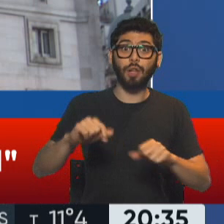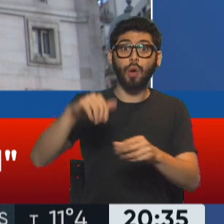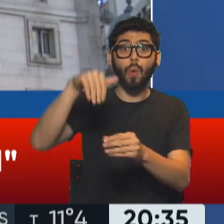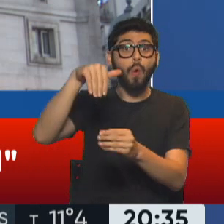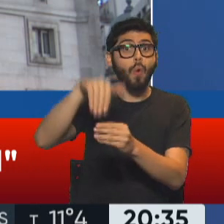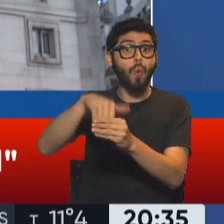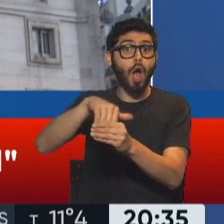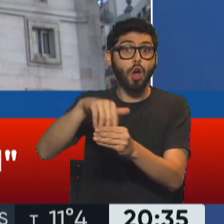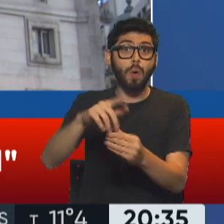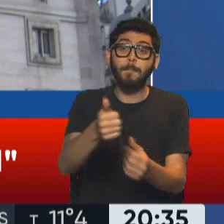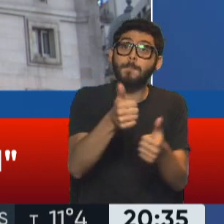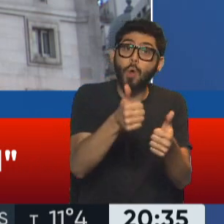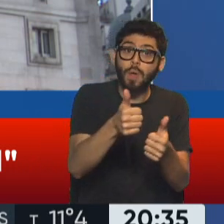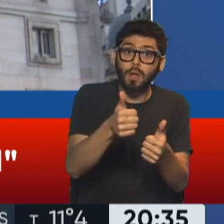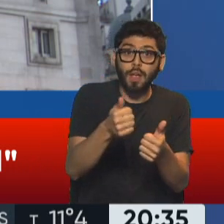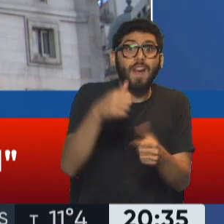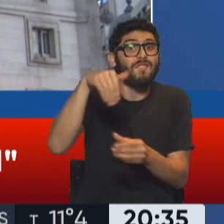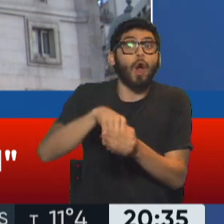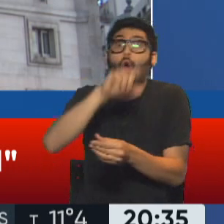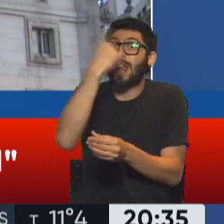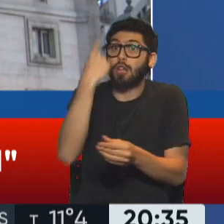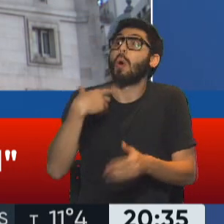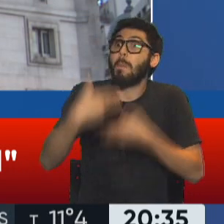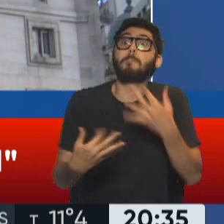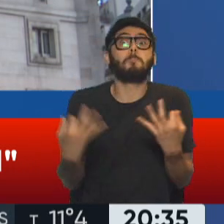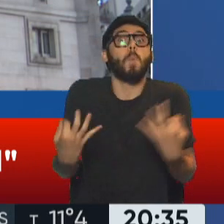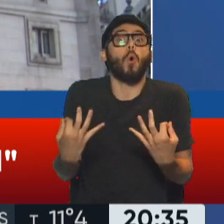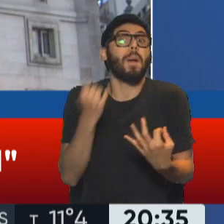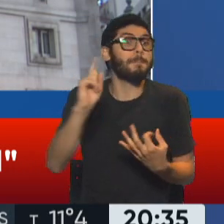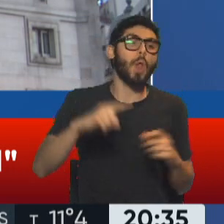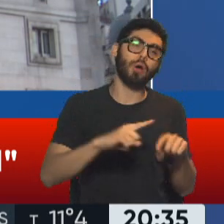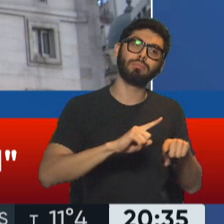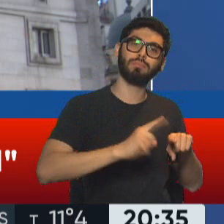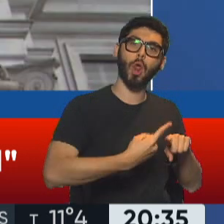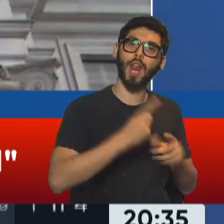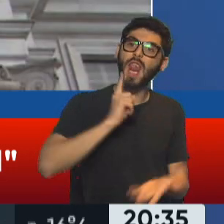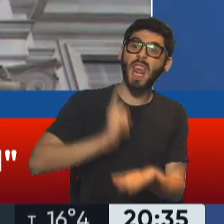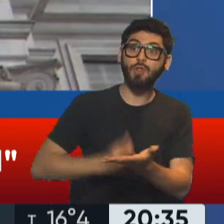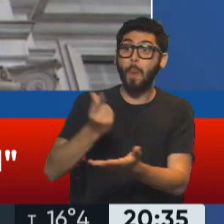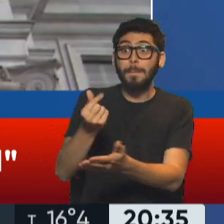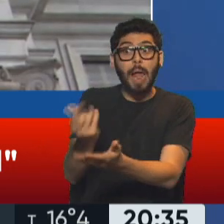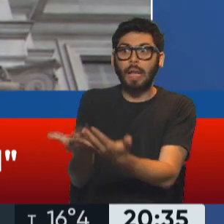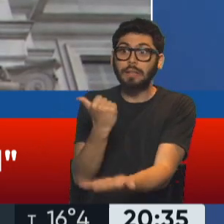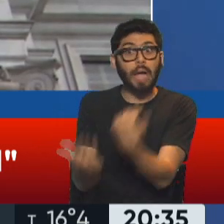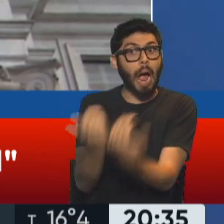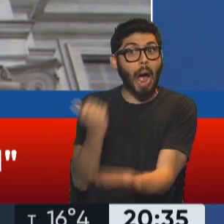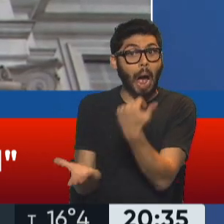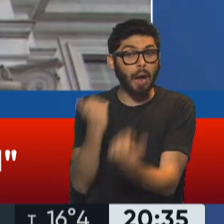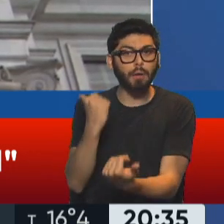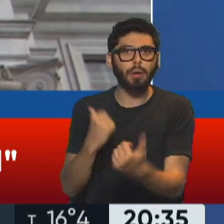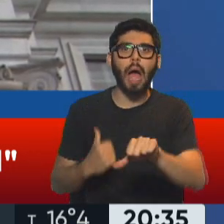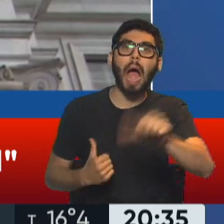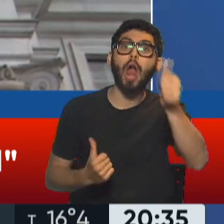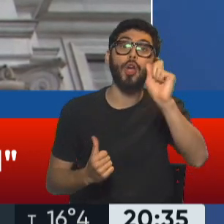muy bien. Sí. Y al Banco Nación le estaba yendo muy bien, pero hubo una decisión política de vaciar al banco. ¿Y quiénes ganaron? El resto de